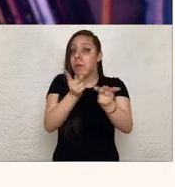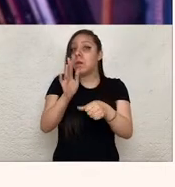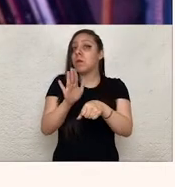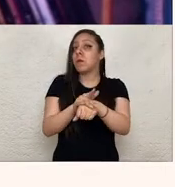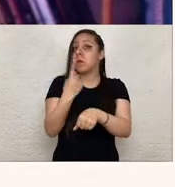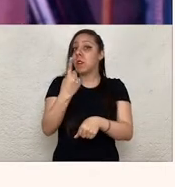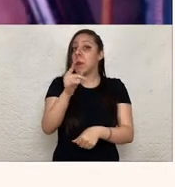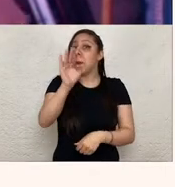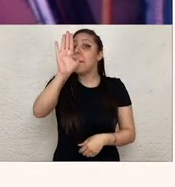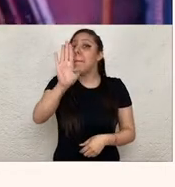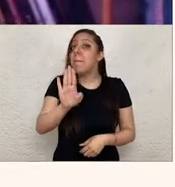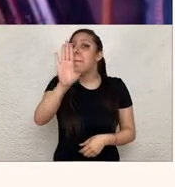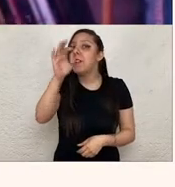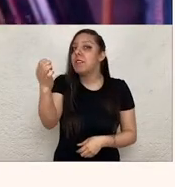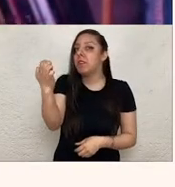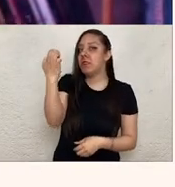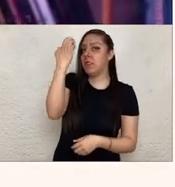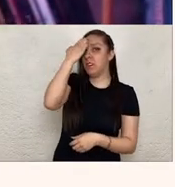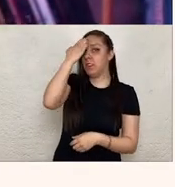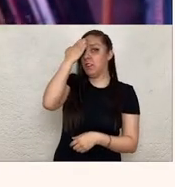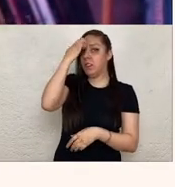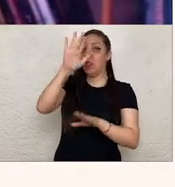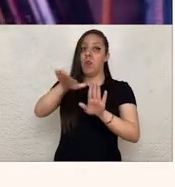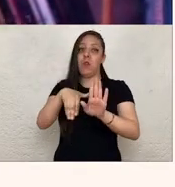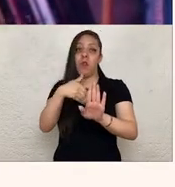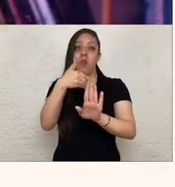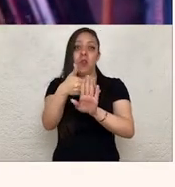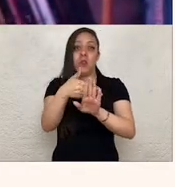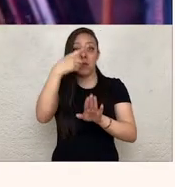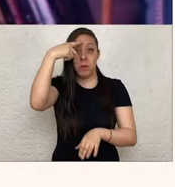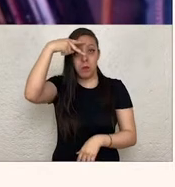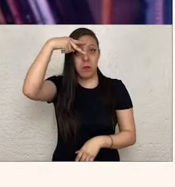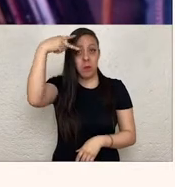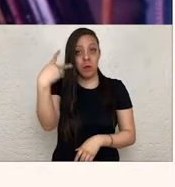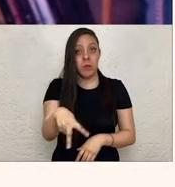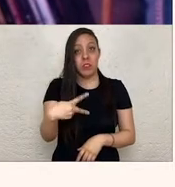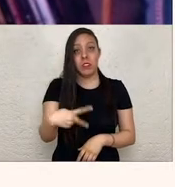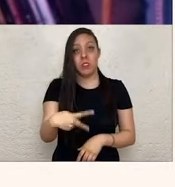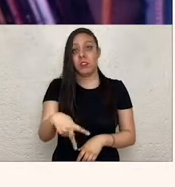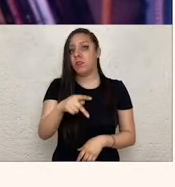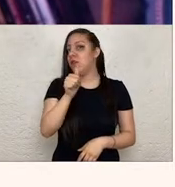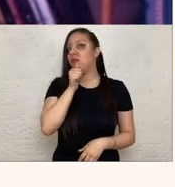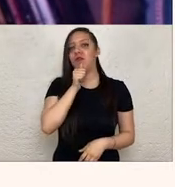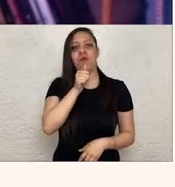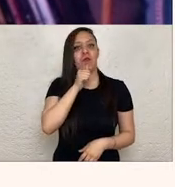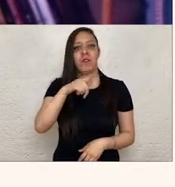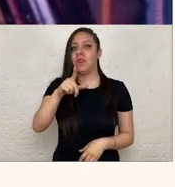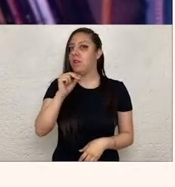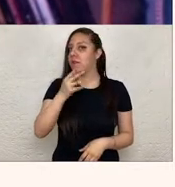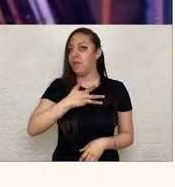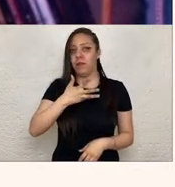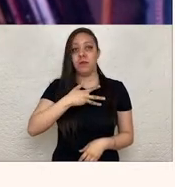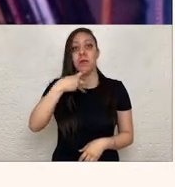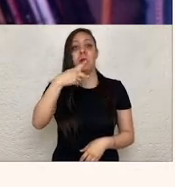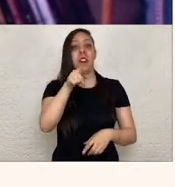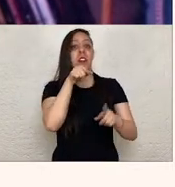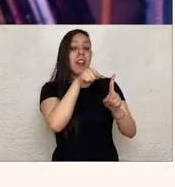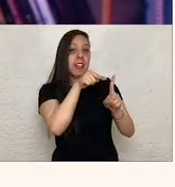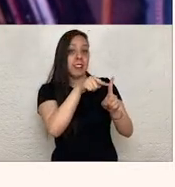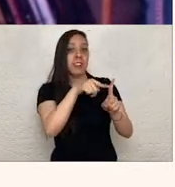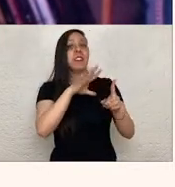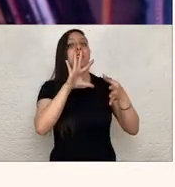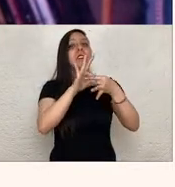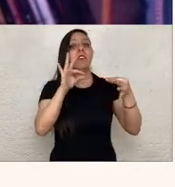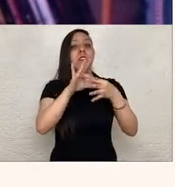cuestionado por su supuesta traición a una identidad nacional, que además todavía no existía, pero bueno, se habla de que ella traicionó a